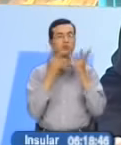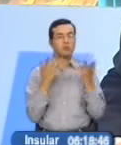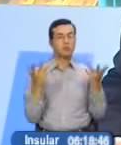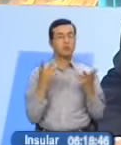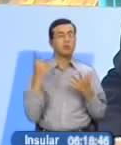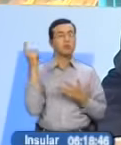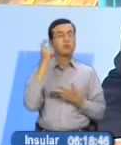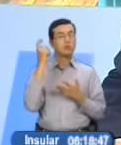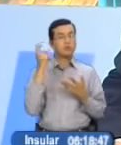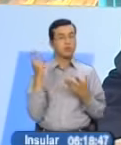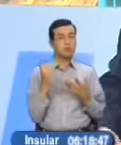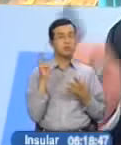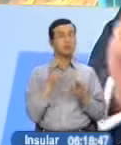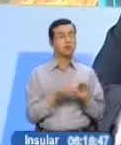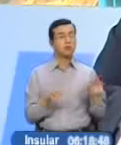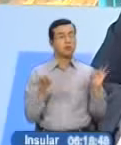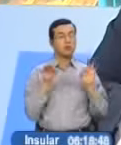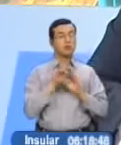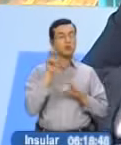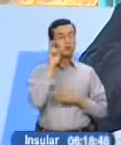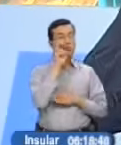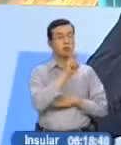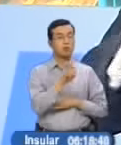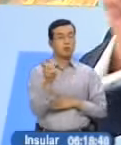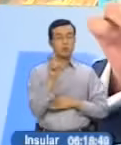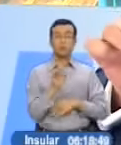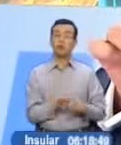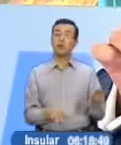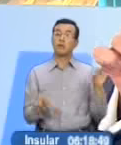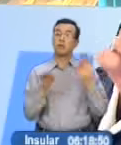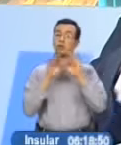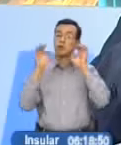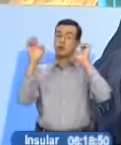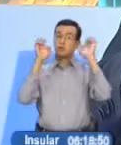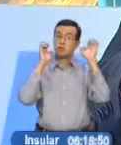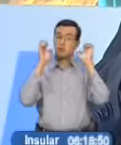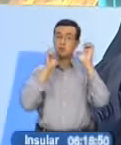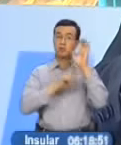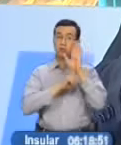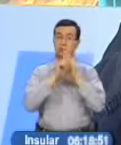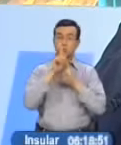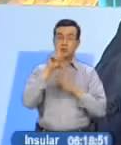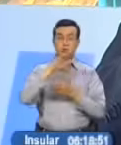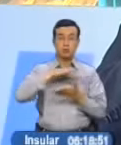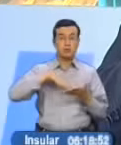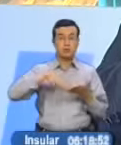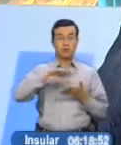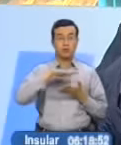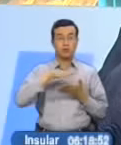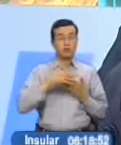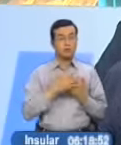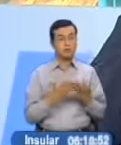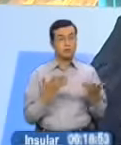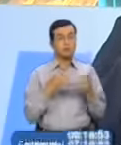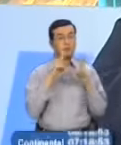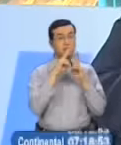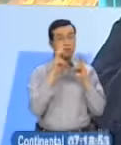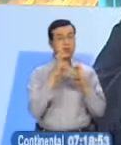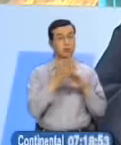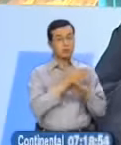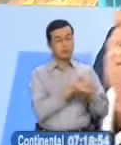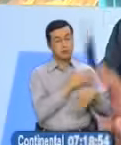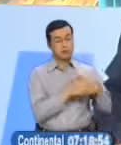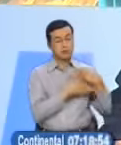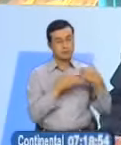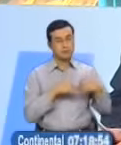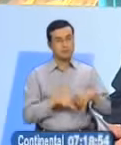las necesidades de establecer al turismo como una herramienta estratégica para el desarrollo local y territorial, tema que vengo abordando